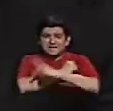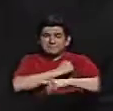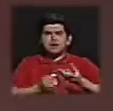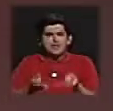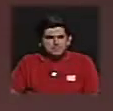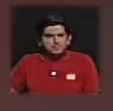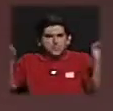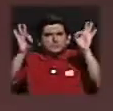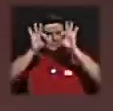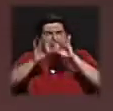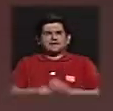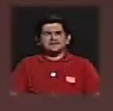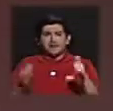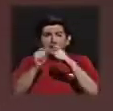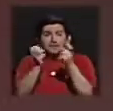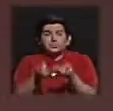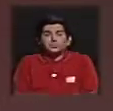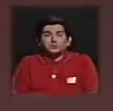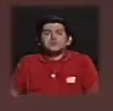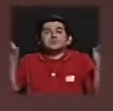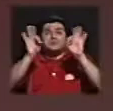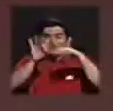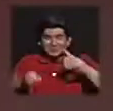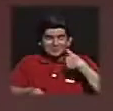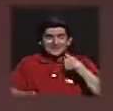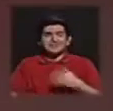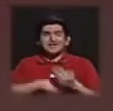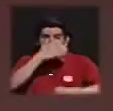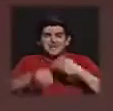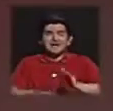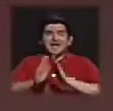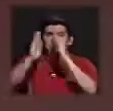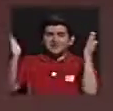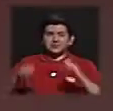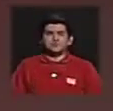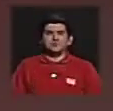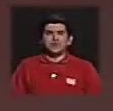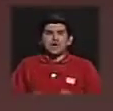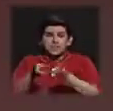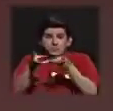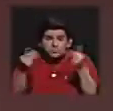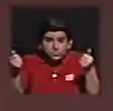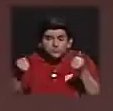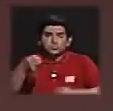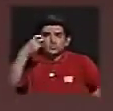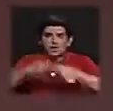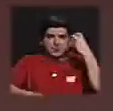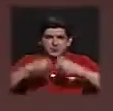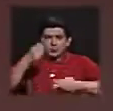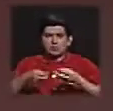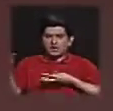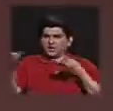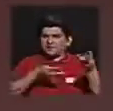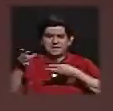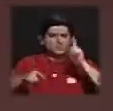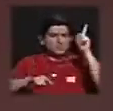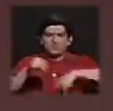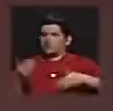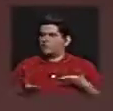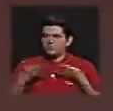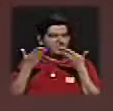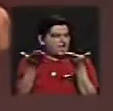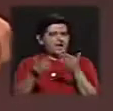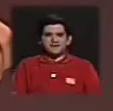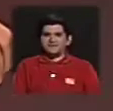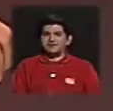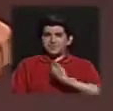si este era el punto clave que tenía el proceso de apertura, cómo subsanar las deficiencias que el mercado no podía proveer y que no